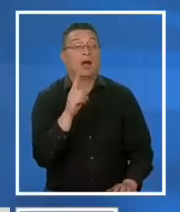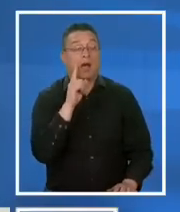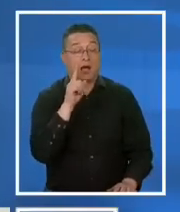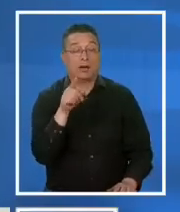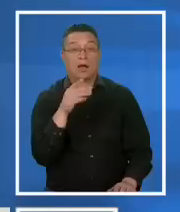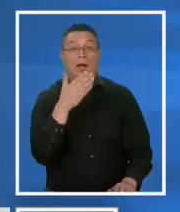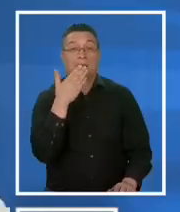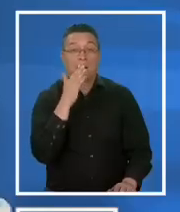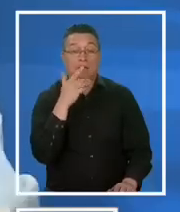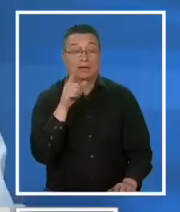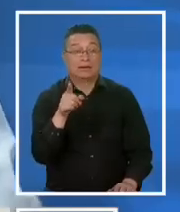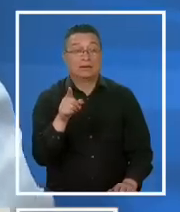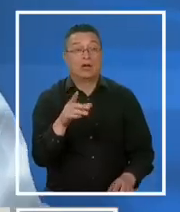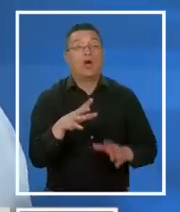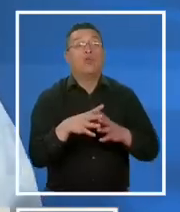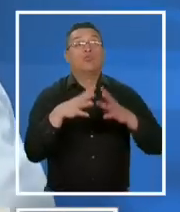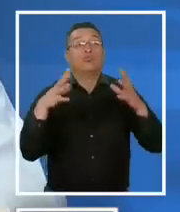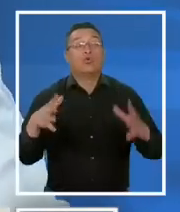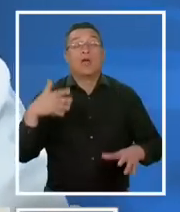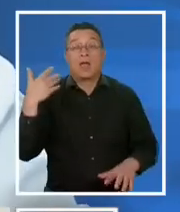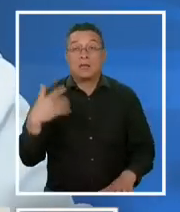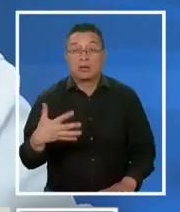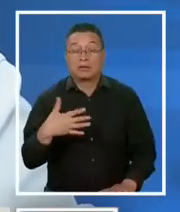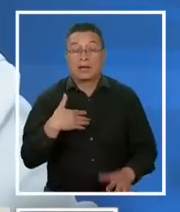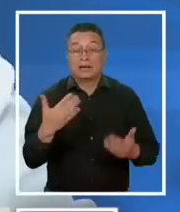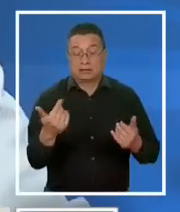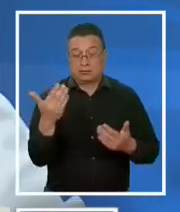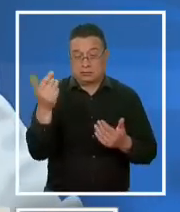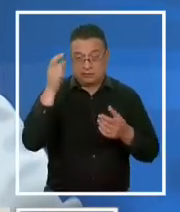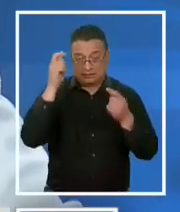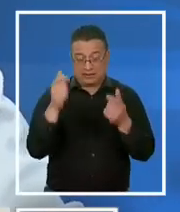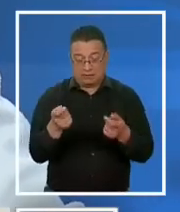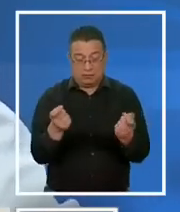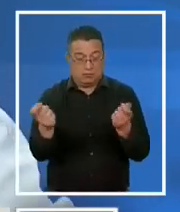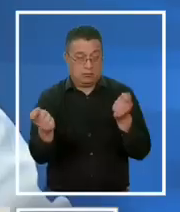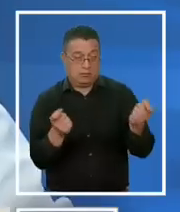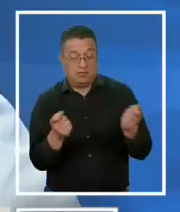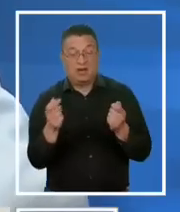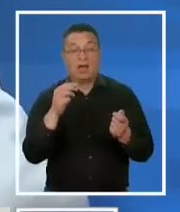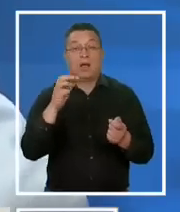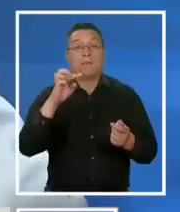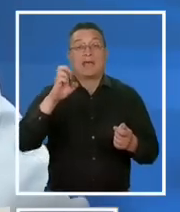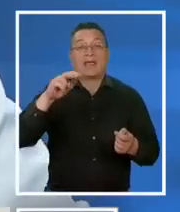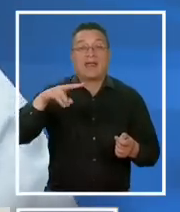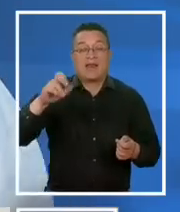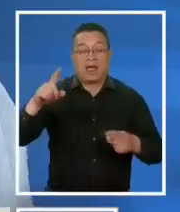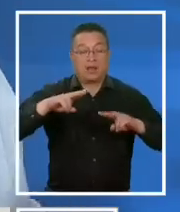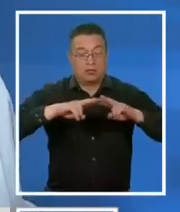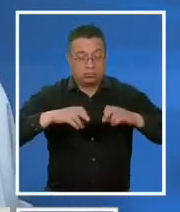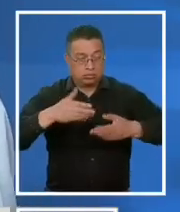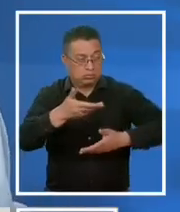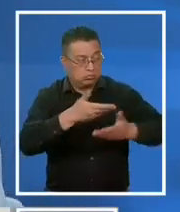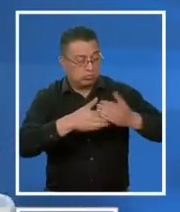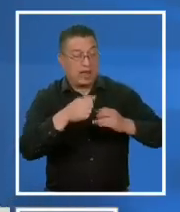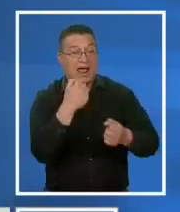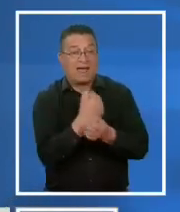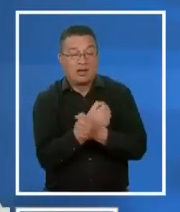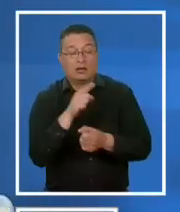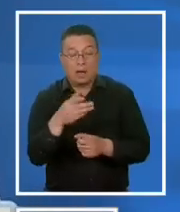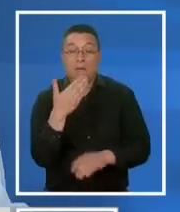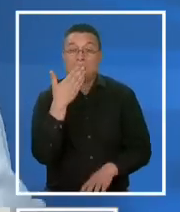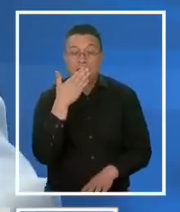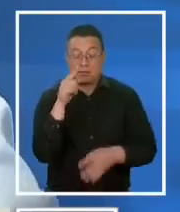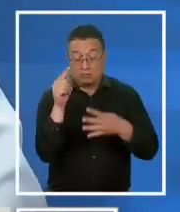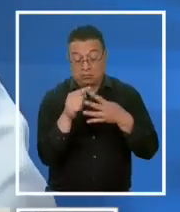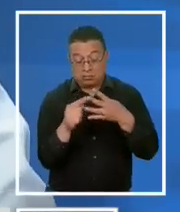los expertos es súper importante porque necesitamos un tipo que sepa manejar bien el código procesal penal las herramientas investigativas el trato con carabineros esas son las experticia